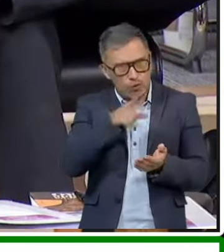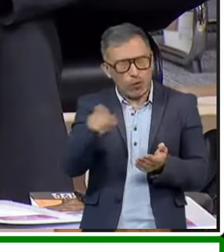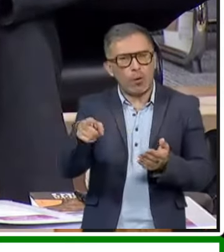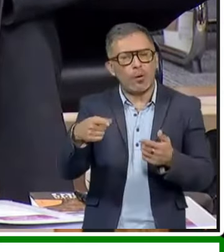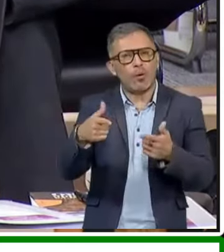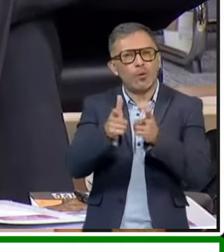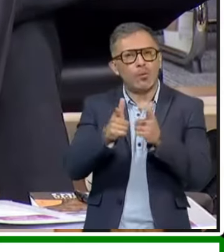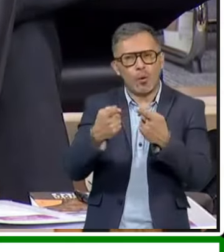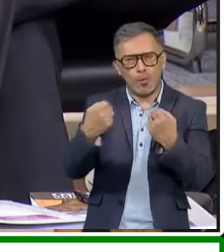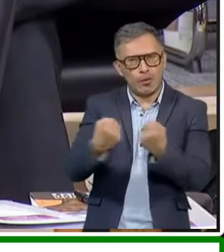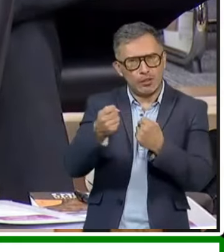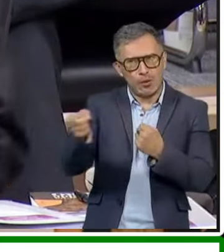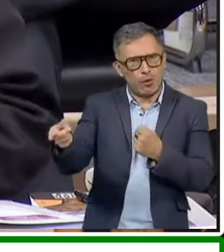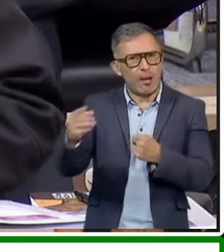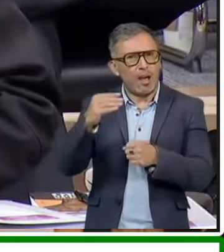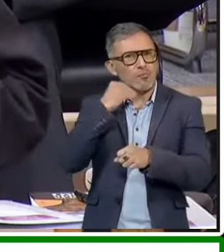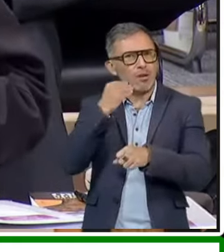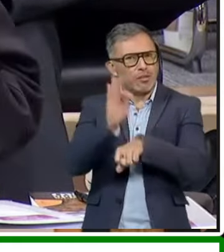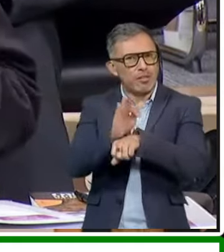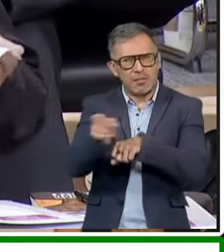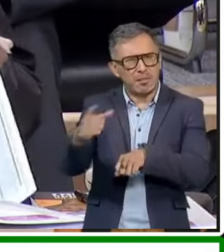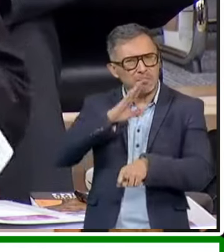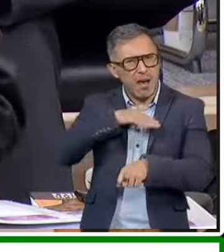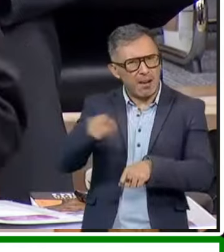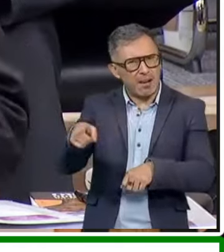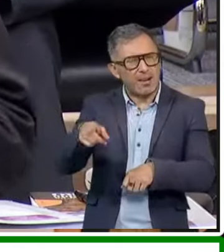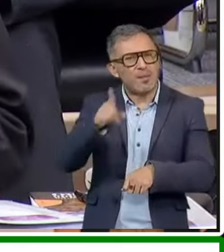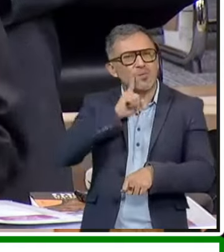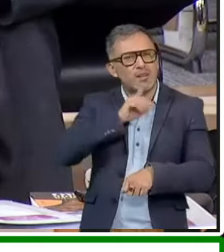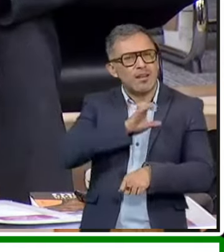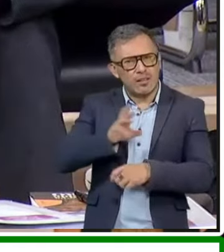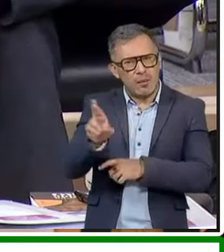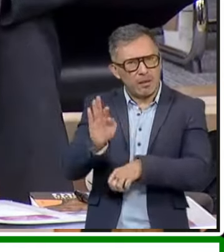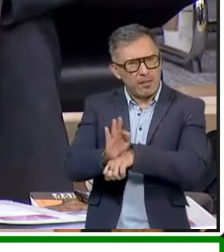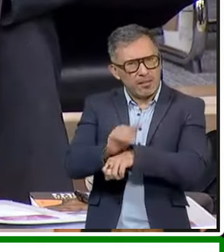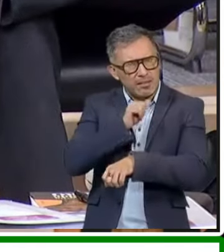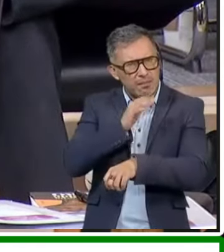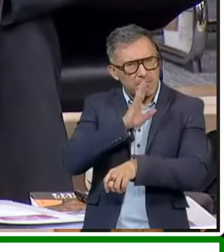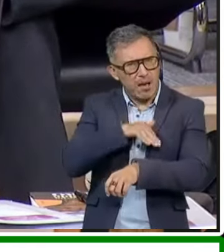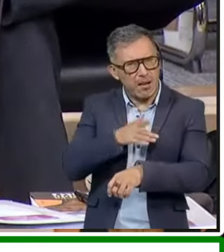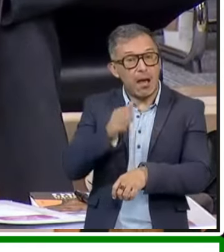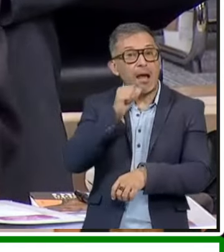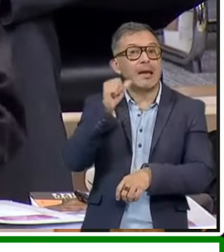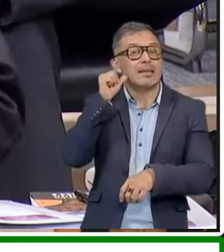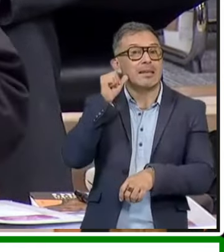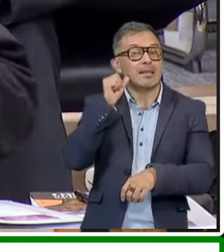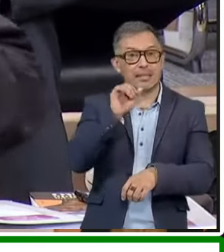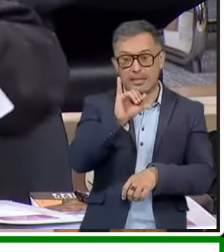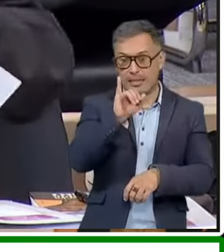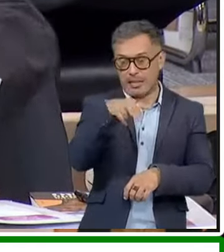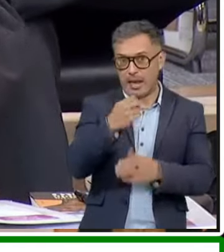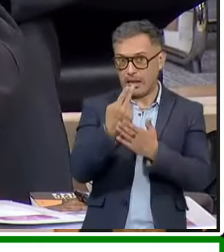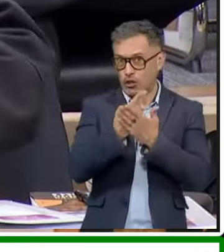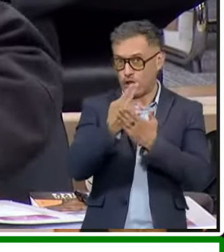tiene Berta Xóchitl Gálvez Ruiz. Ayer presentamos la prueba del uso del logotipo del INE